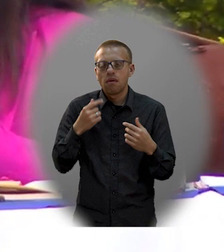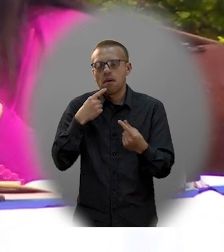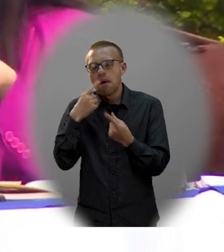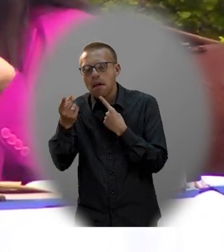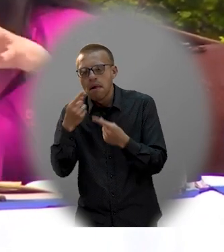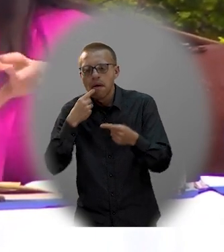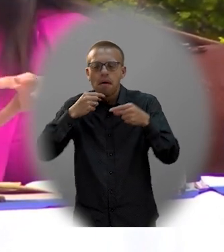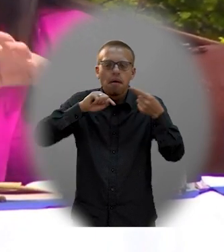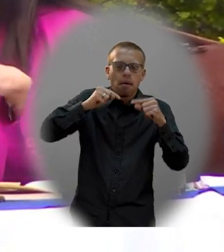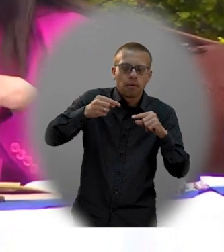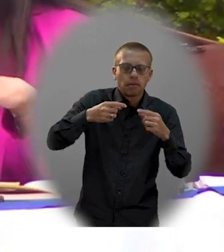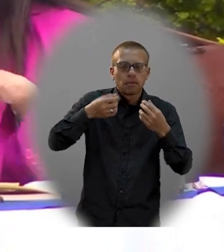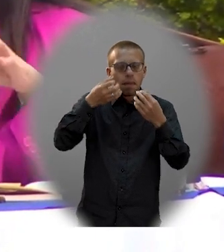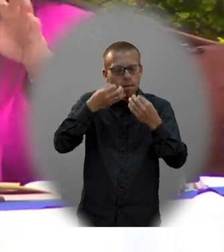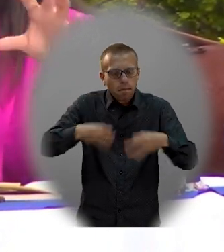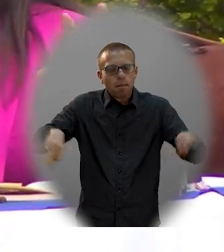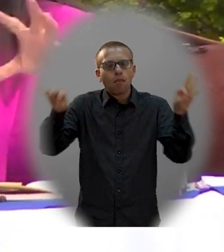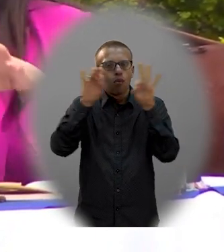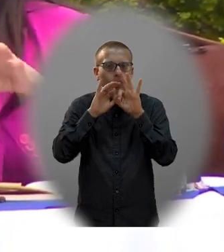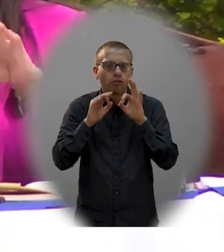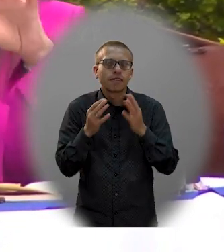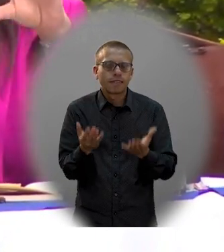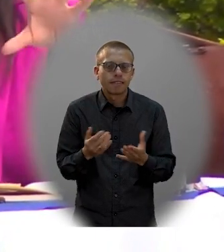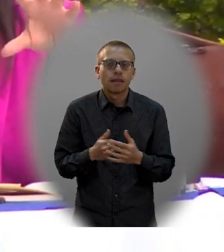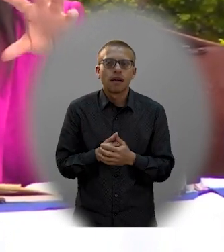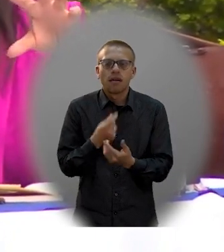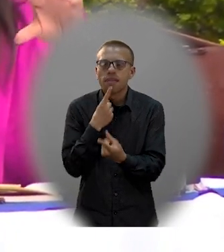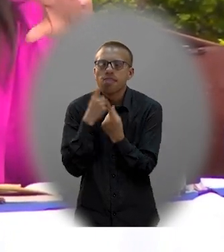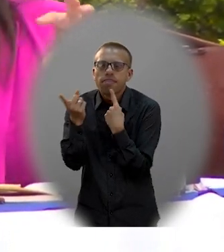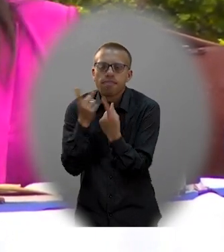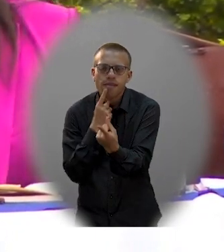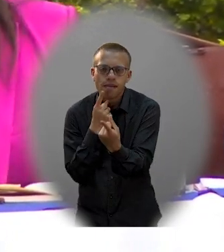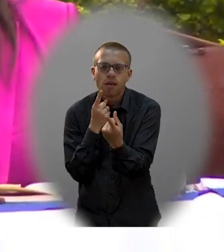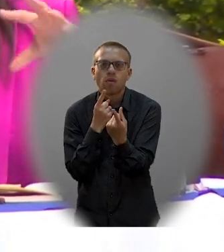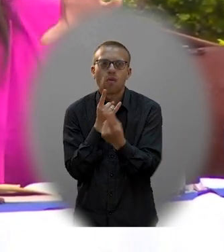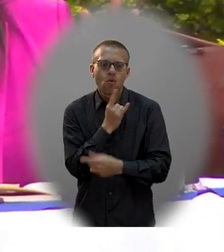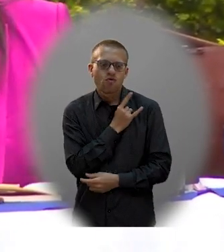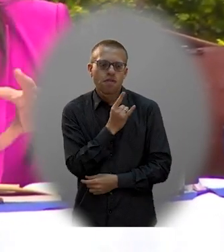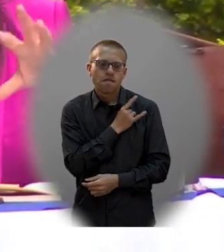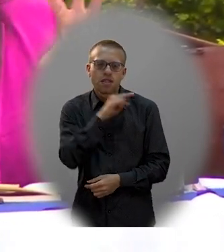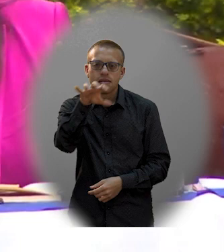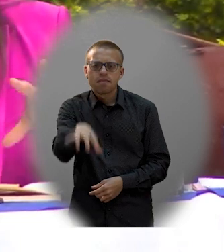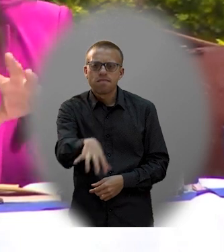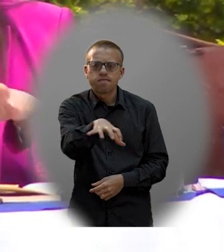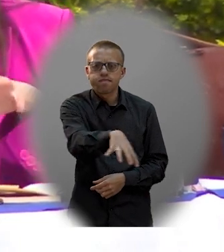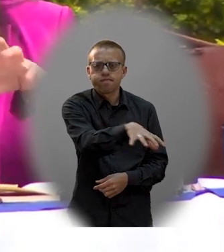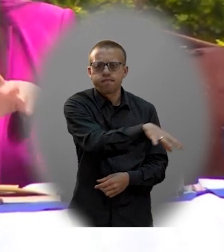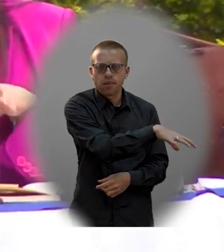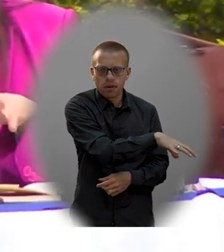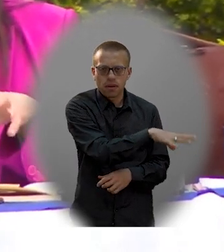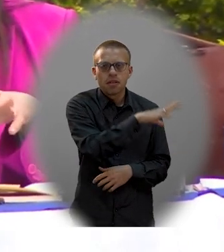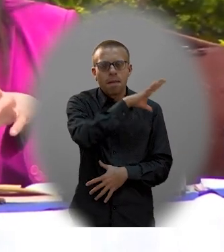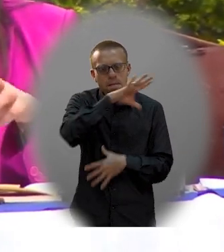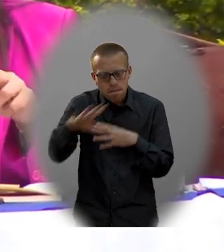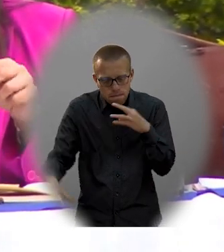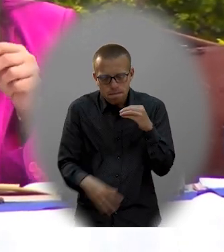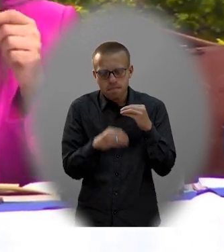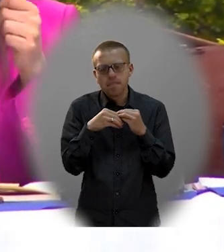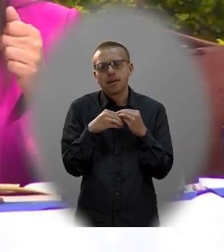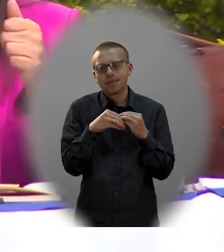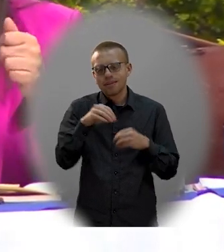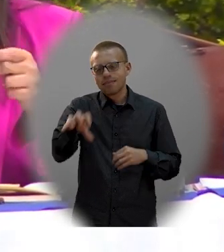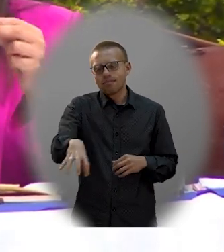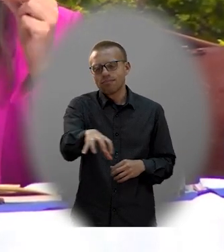importantes, porque poder generar estos diálogos con otras universidades, pero con todo, además con todos los estamentos dentro de la propia